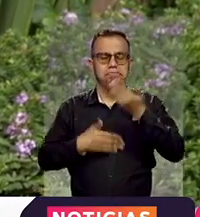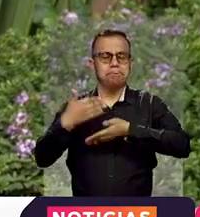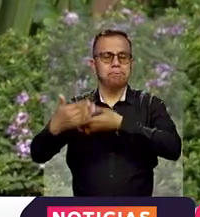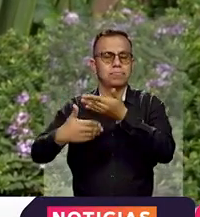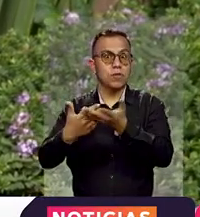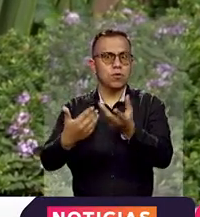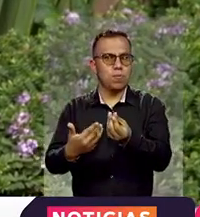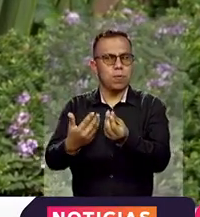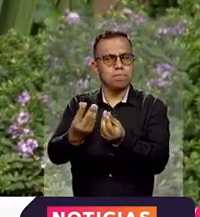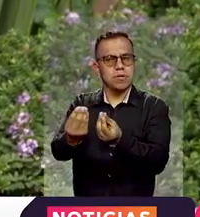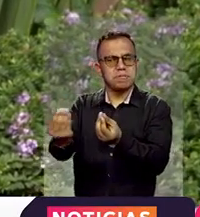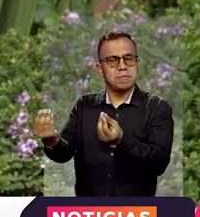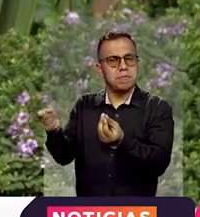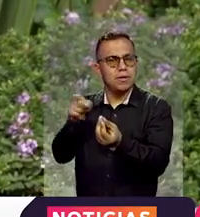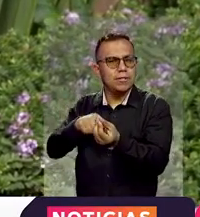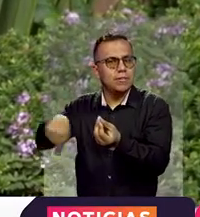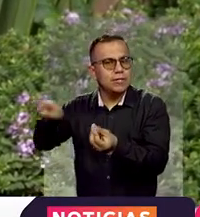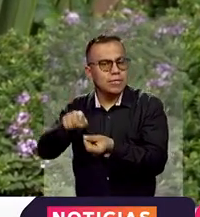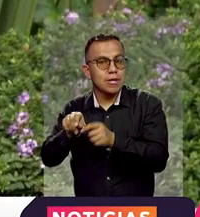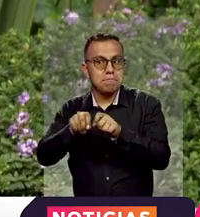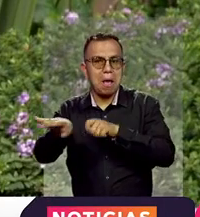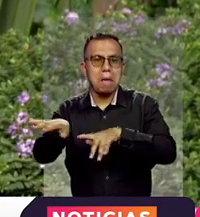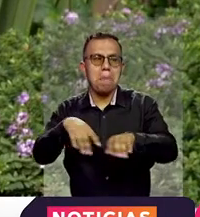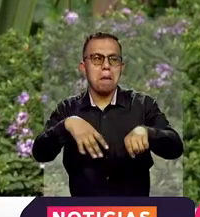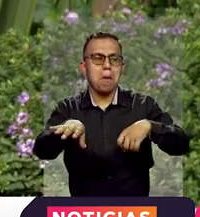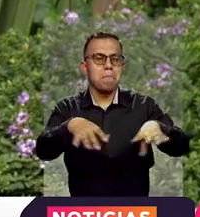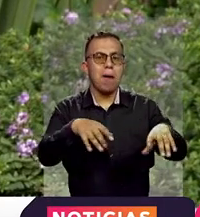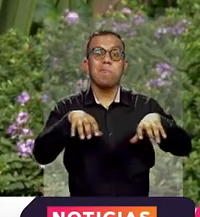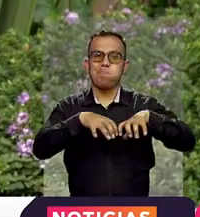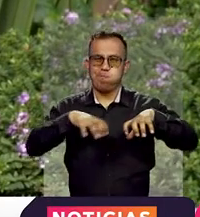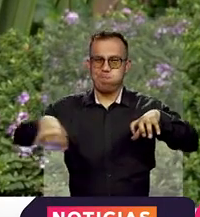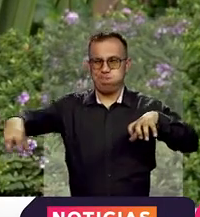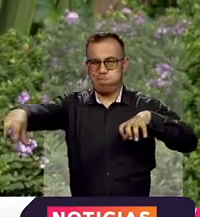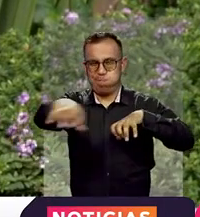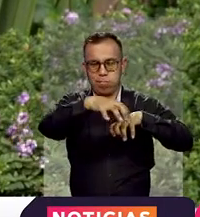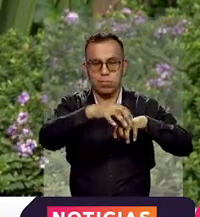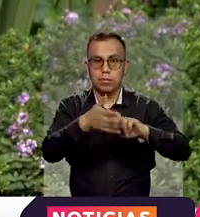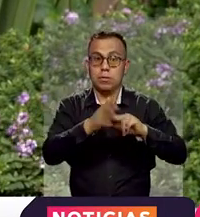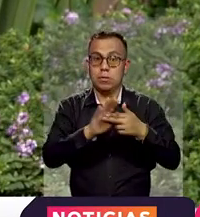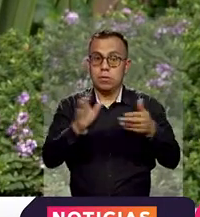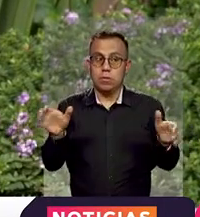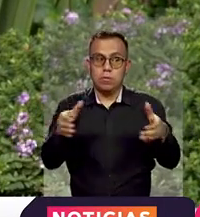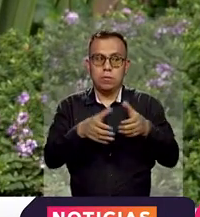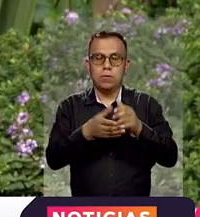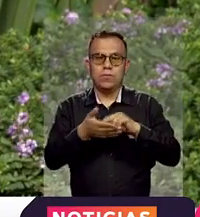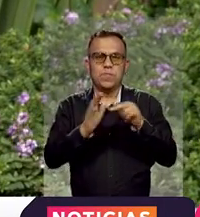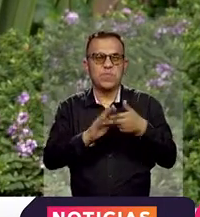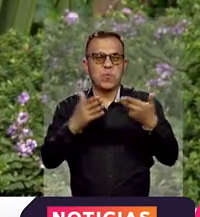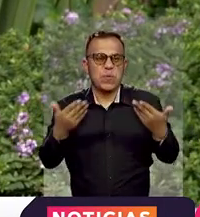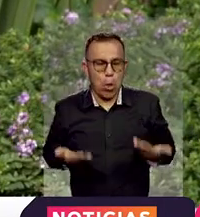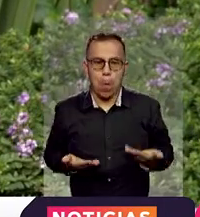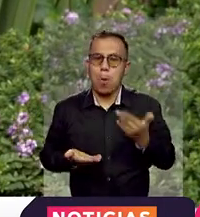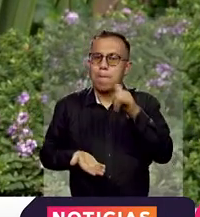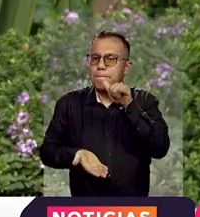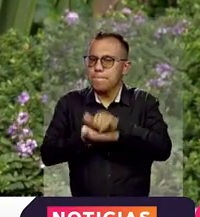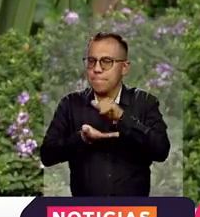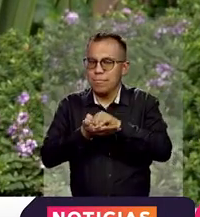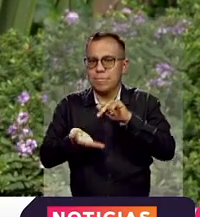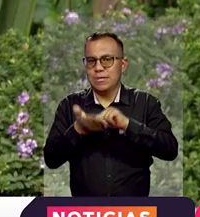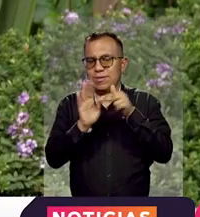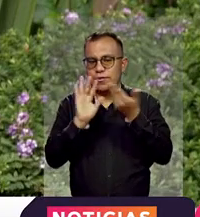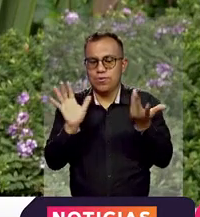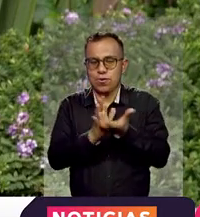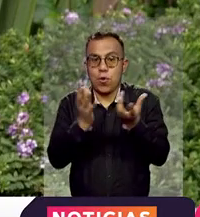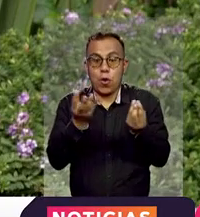sobre bandas que están distribuyendo droga en esos sectores. No son, digamos, de ahí propiamente, son de